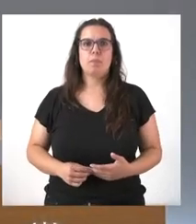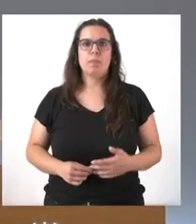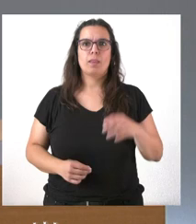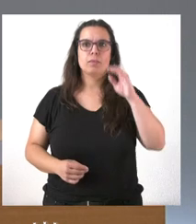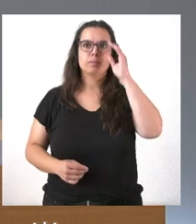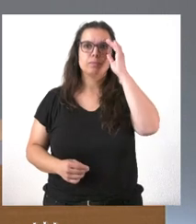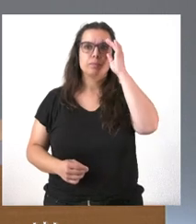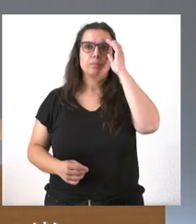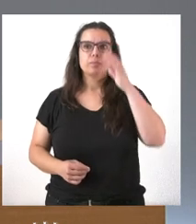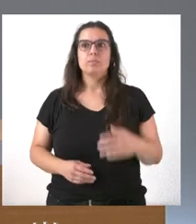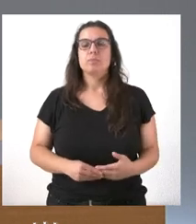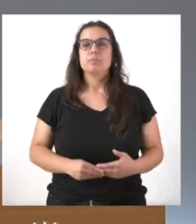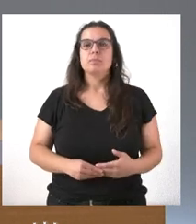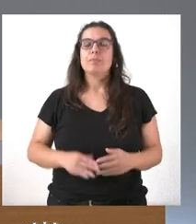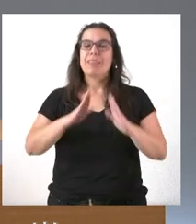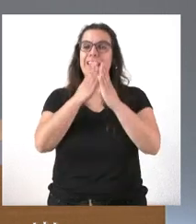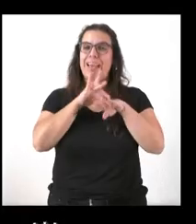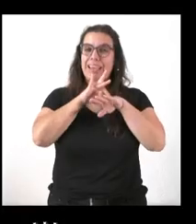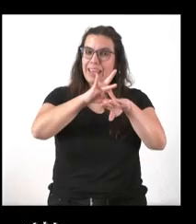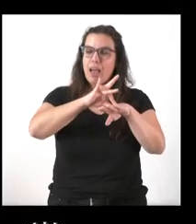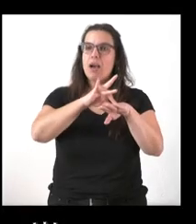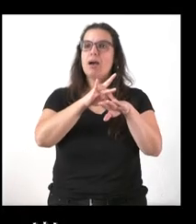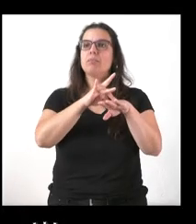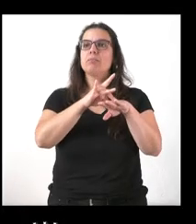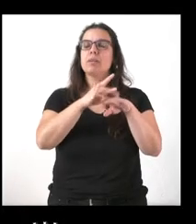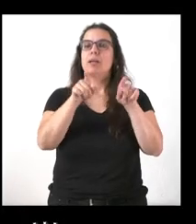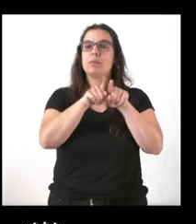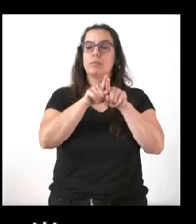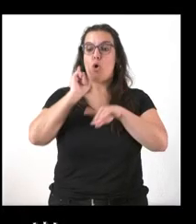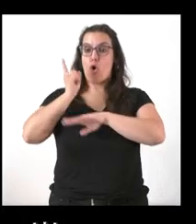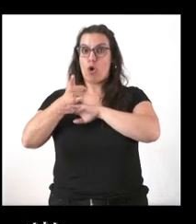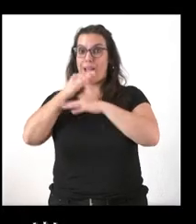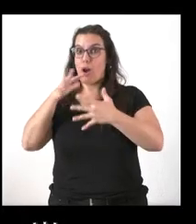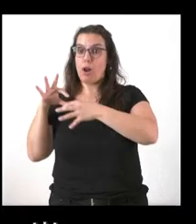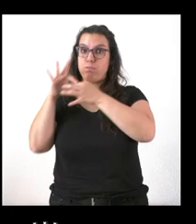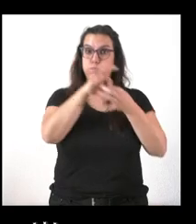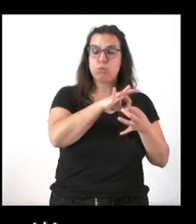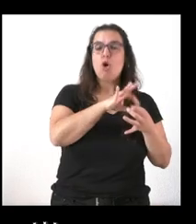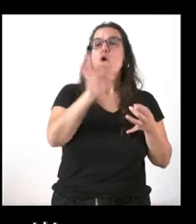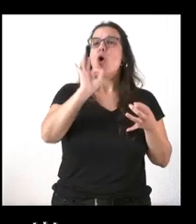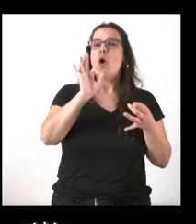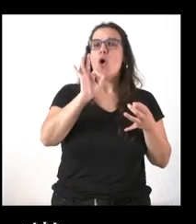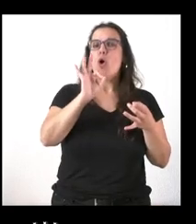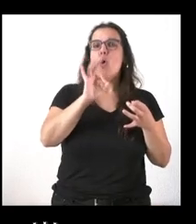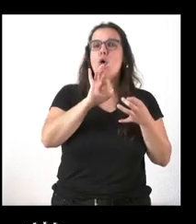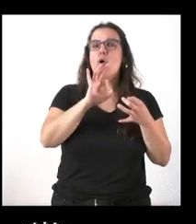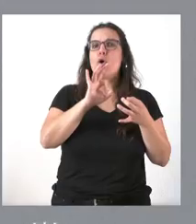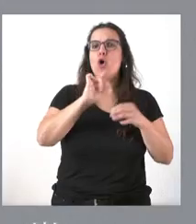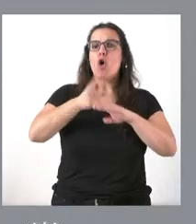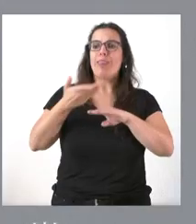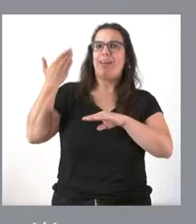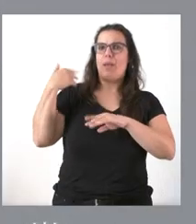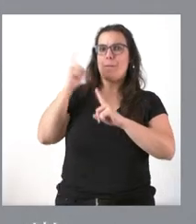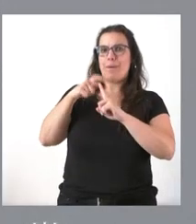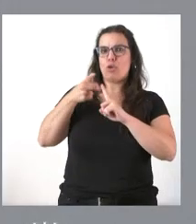Perdón la guía va a ser Va a estar inspirada en la orden vigente o en la orden que aprobaron en mayo es que